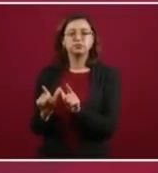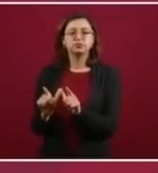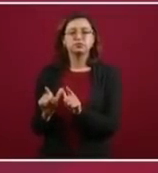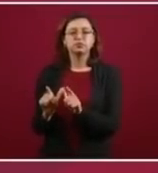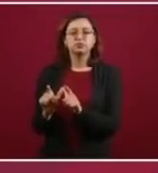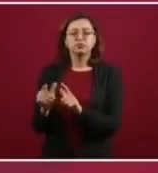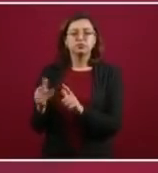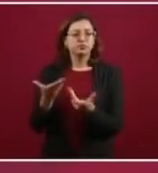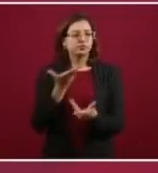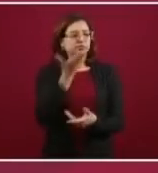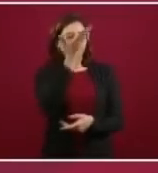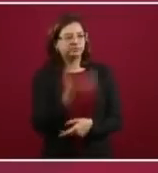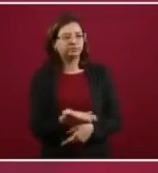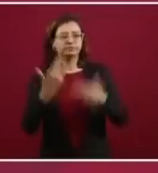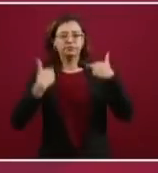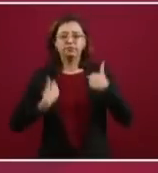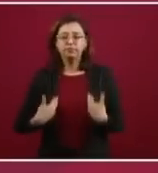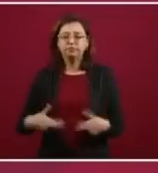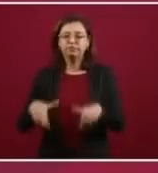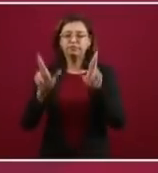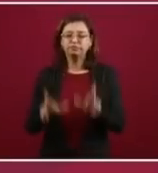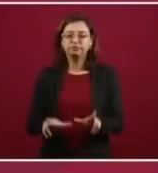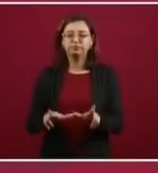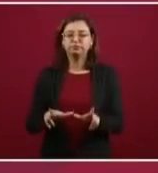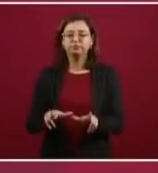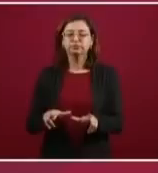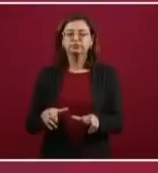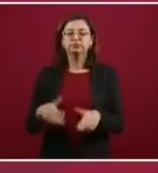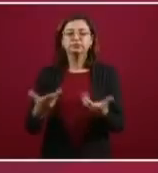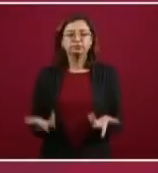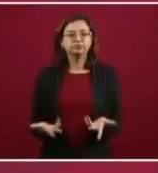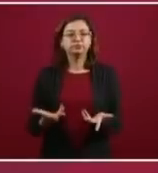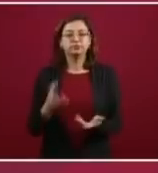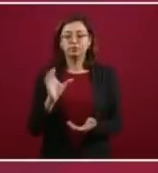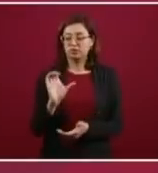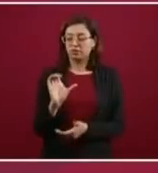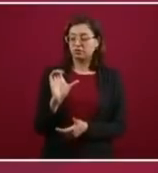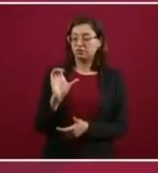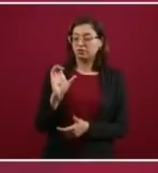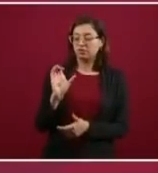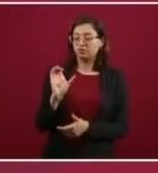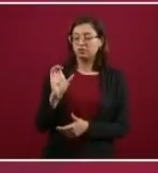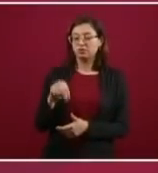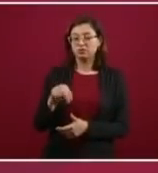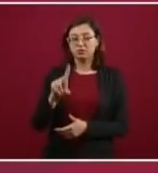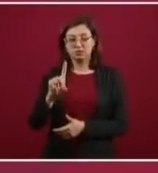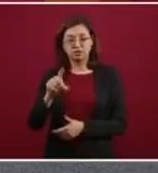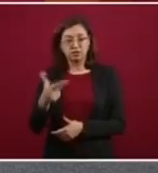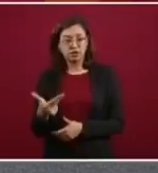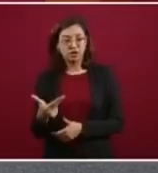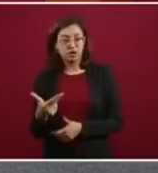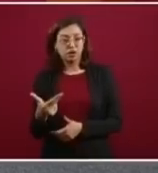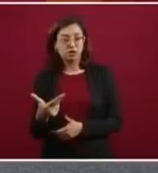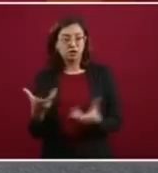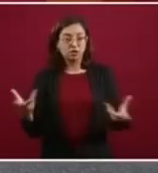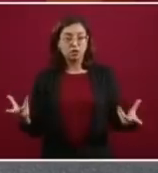tenga en sus manos la Comisión de Derechos Humanos,